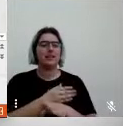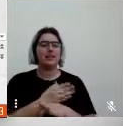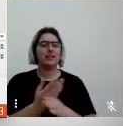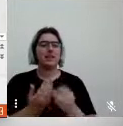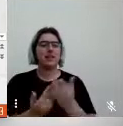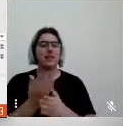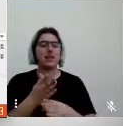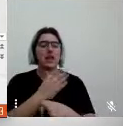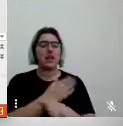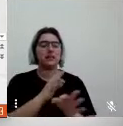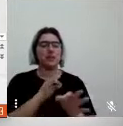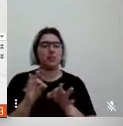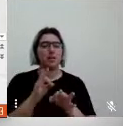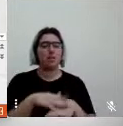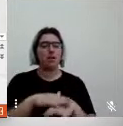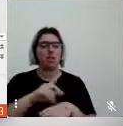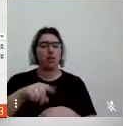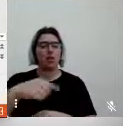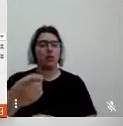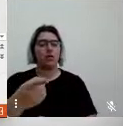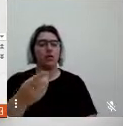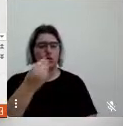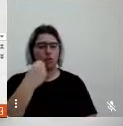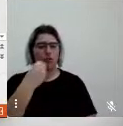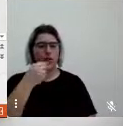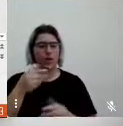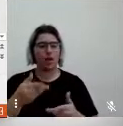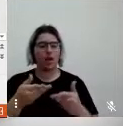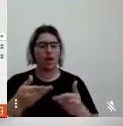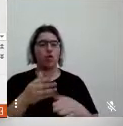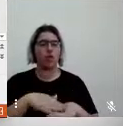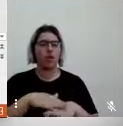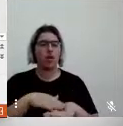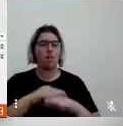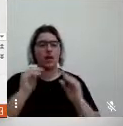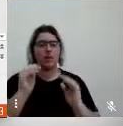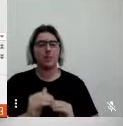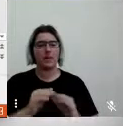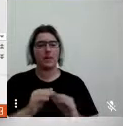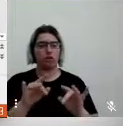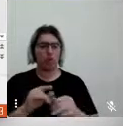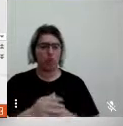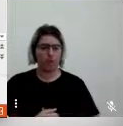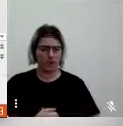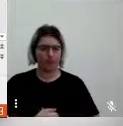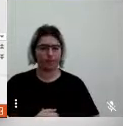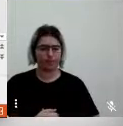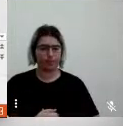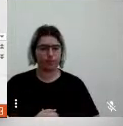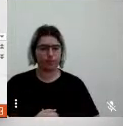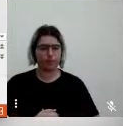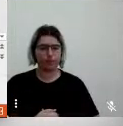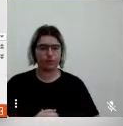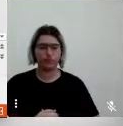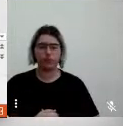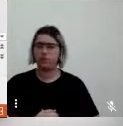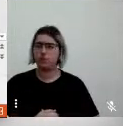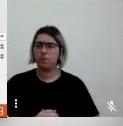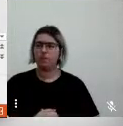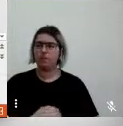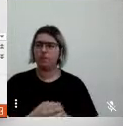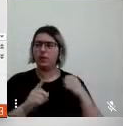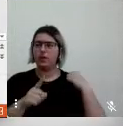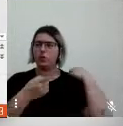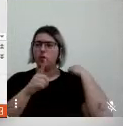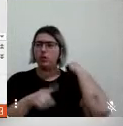reducir el nivel de carga glucémica, de índice glucémico de ese alimento. Y luego también va a